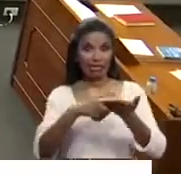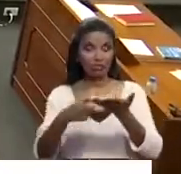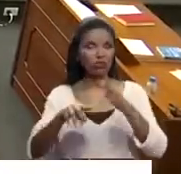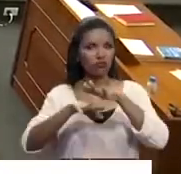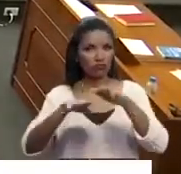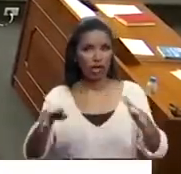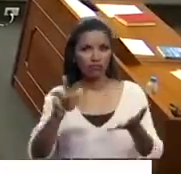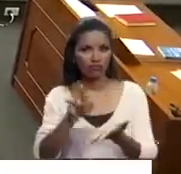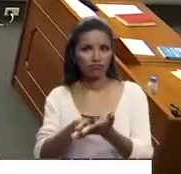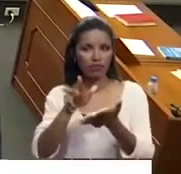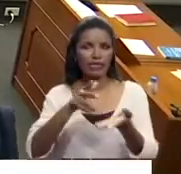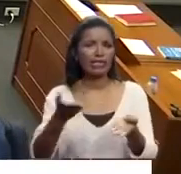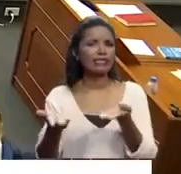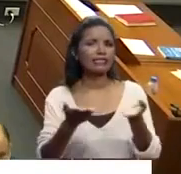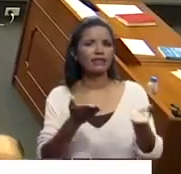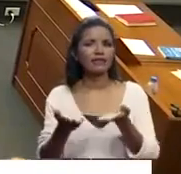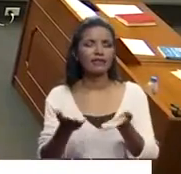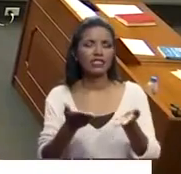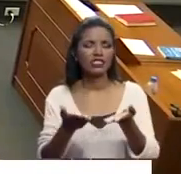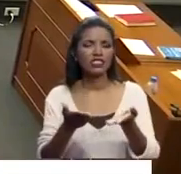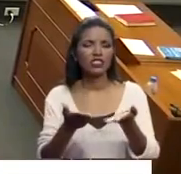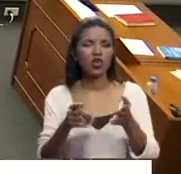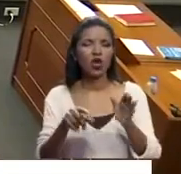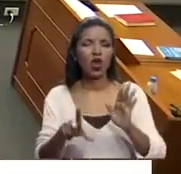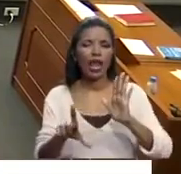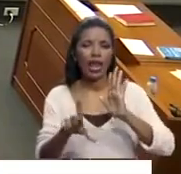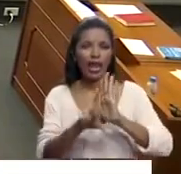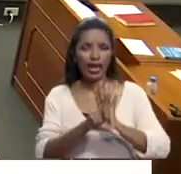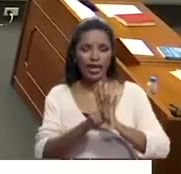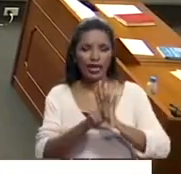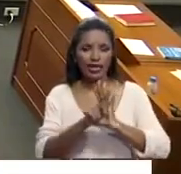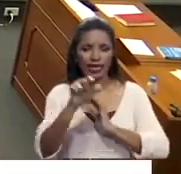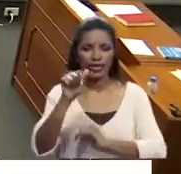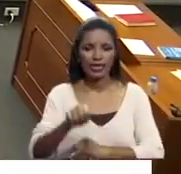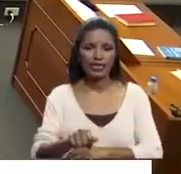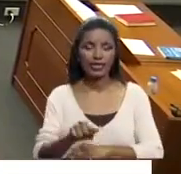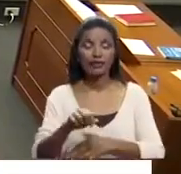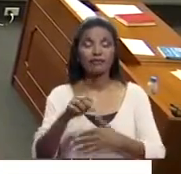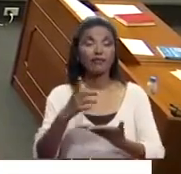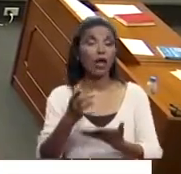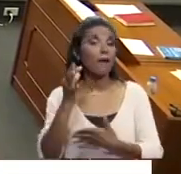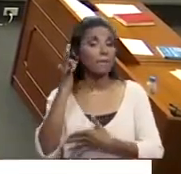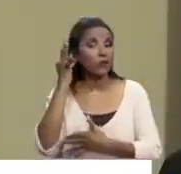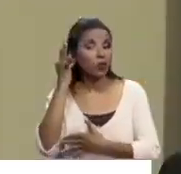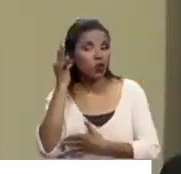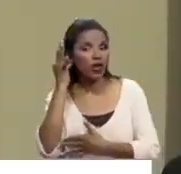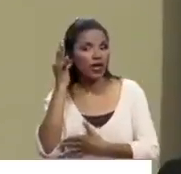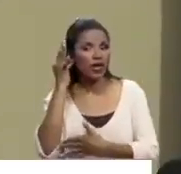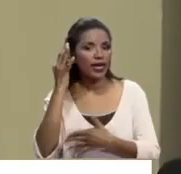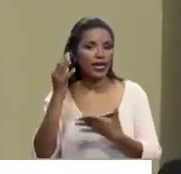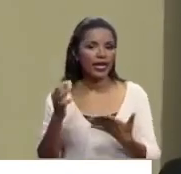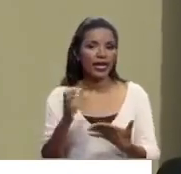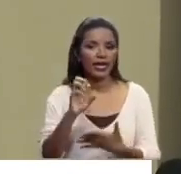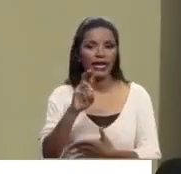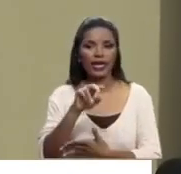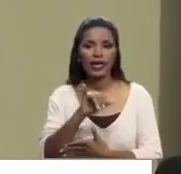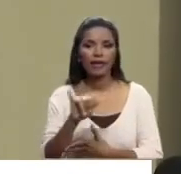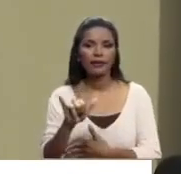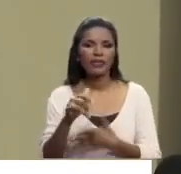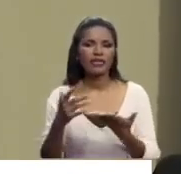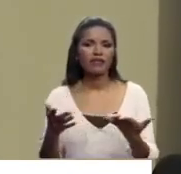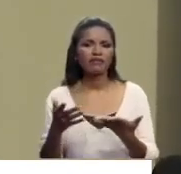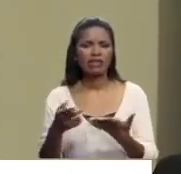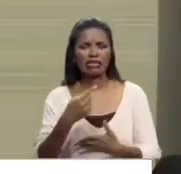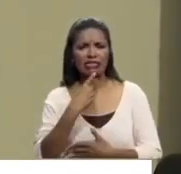sobre carrera de servicio legislativo, cuando la diputada Emily García, suplente del diputado del PRD Héctor